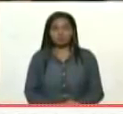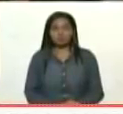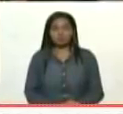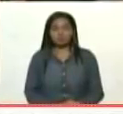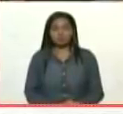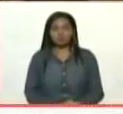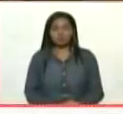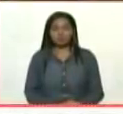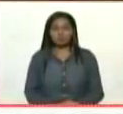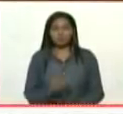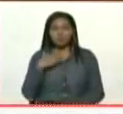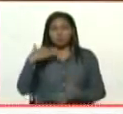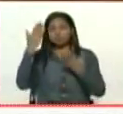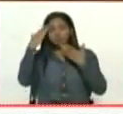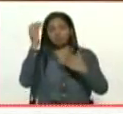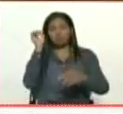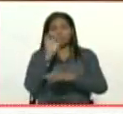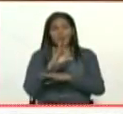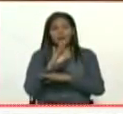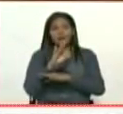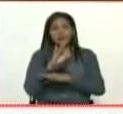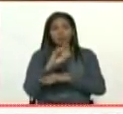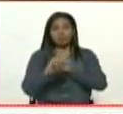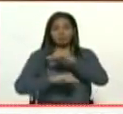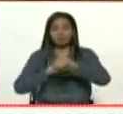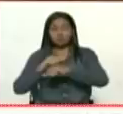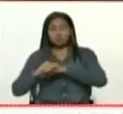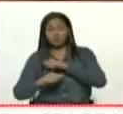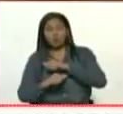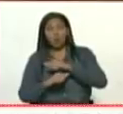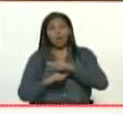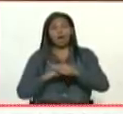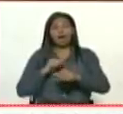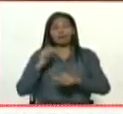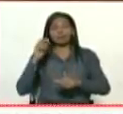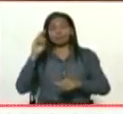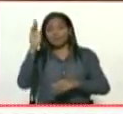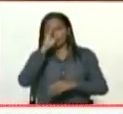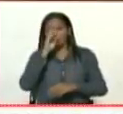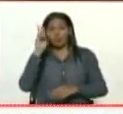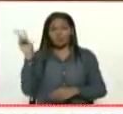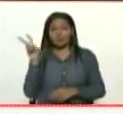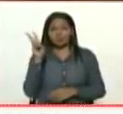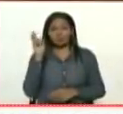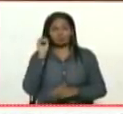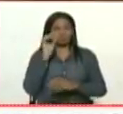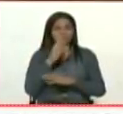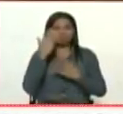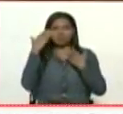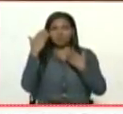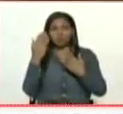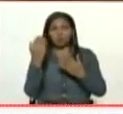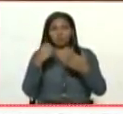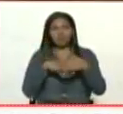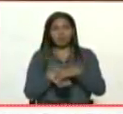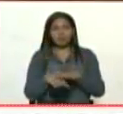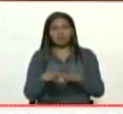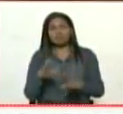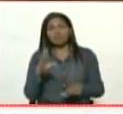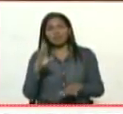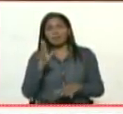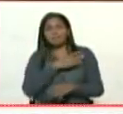Quiero enviarle un saludo a mis amigos de la Asociación Bancaria de Venezuela, a través del presidente del Banco Central,